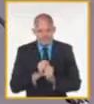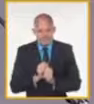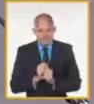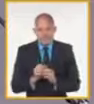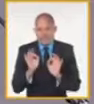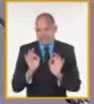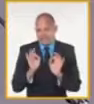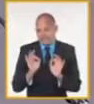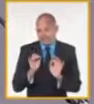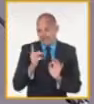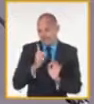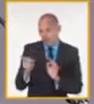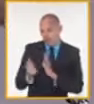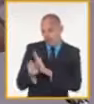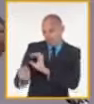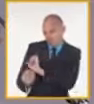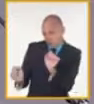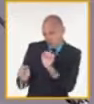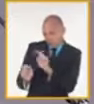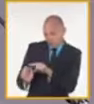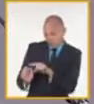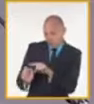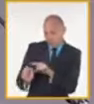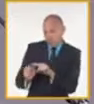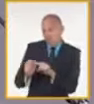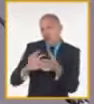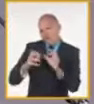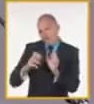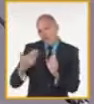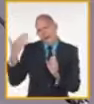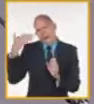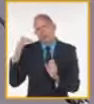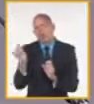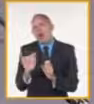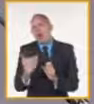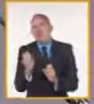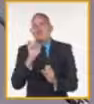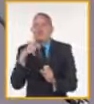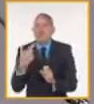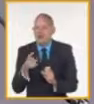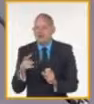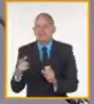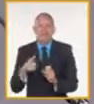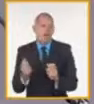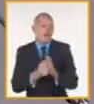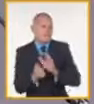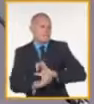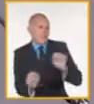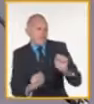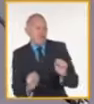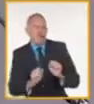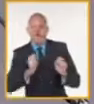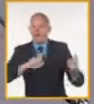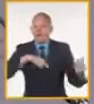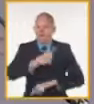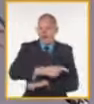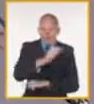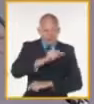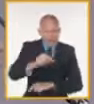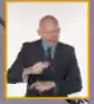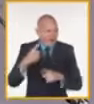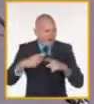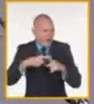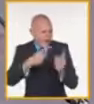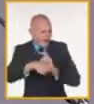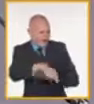terrorismo eh clásico Si se quiere de atentar contra la economía de atentar contra la sociedad civil esta maquinaria que lo